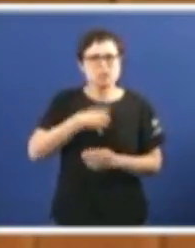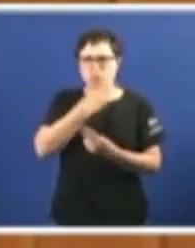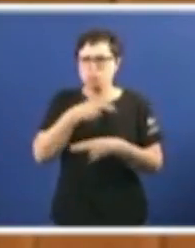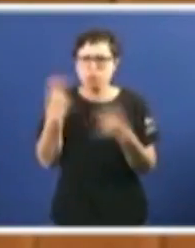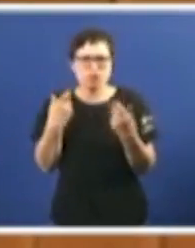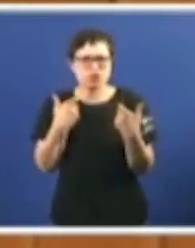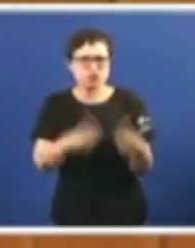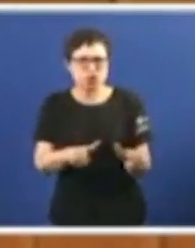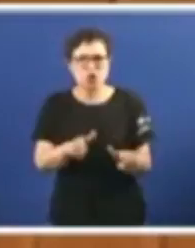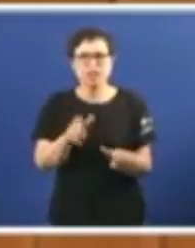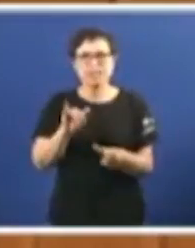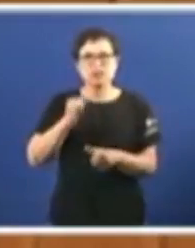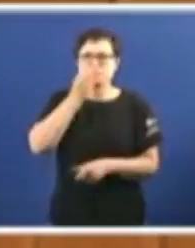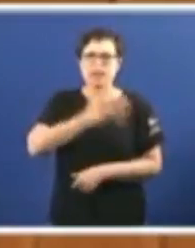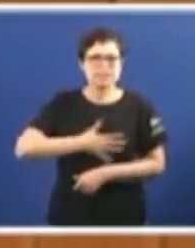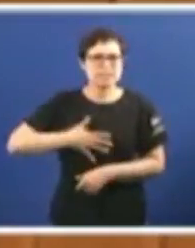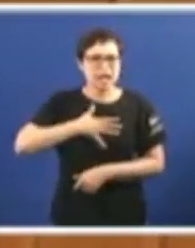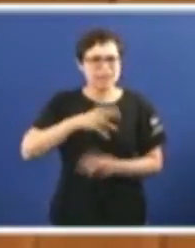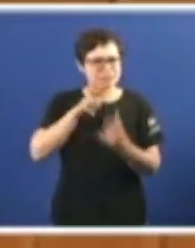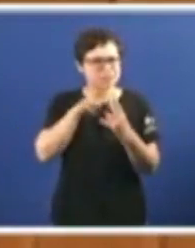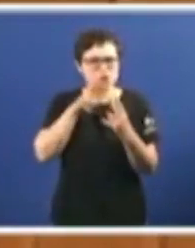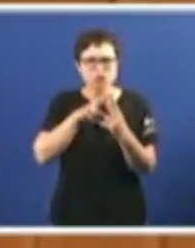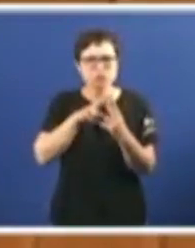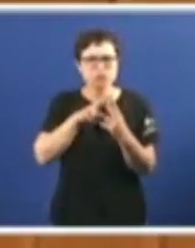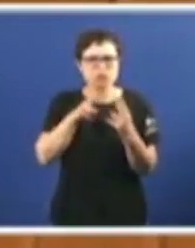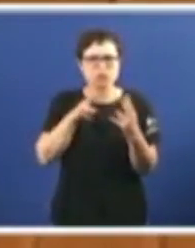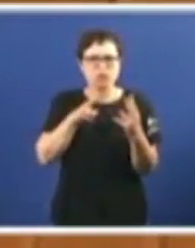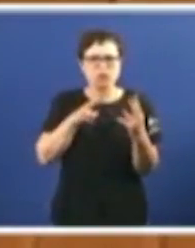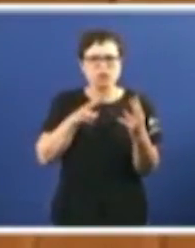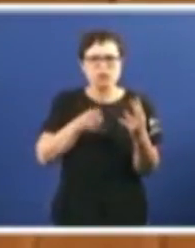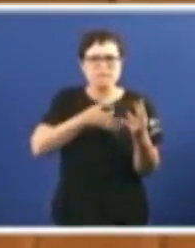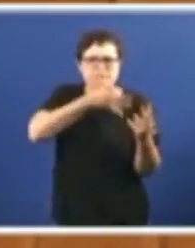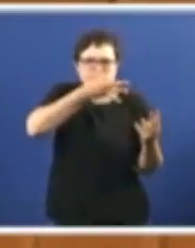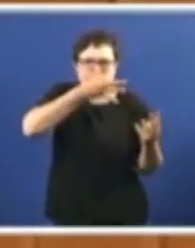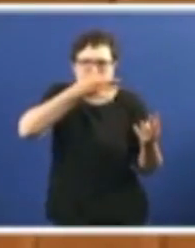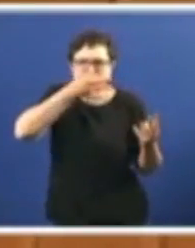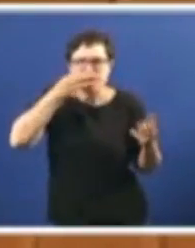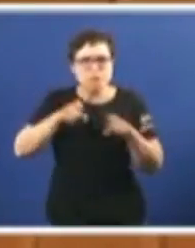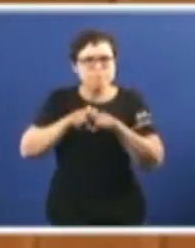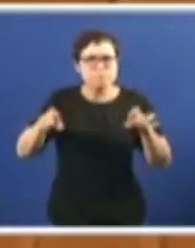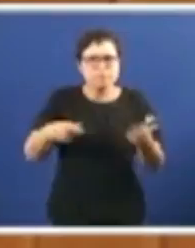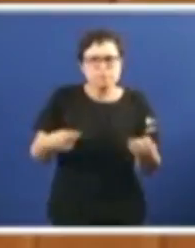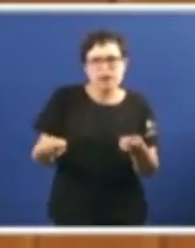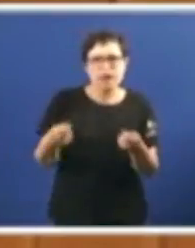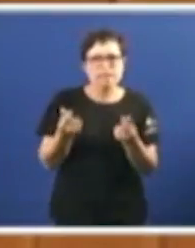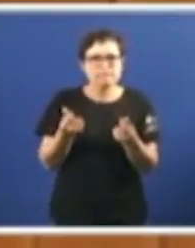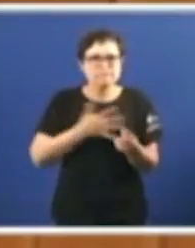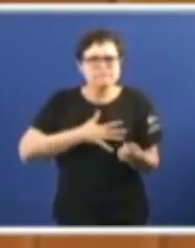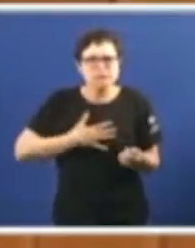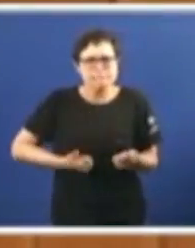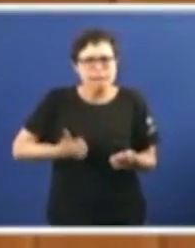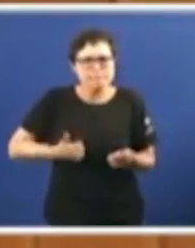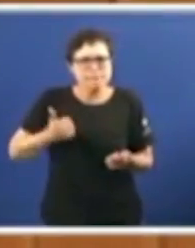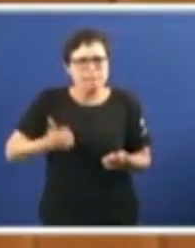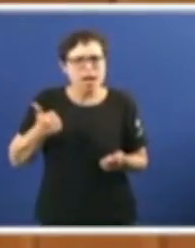e ao estado de benestar, non foron suficientes para saciar a voracidade dos mercados financieros que teñen aos estados